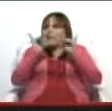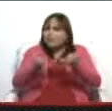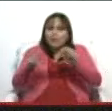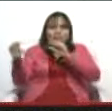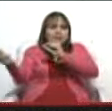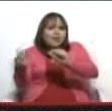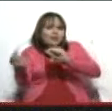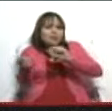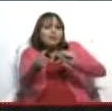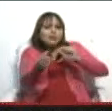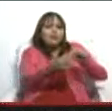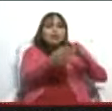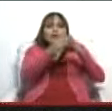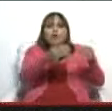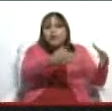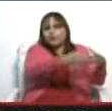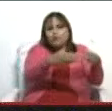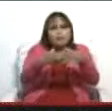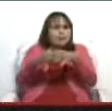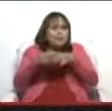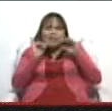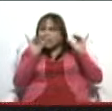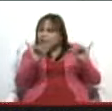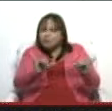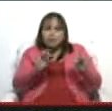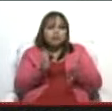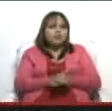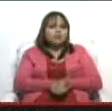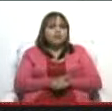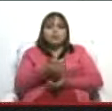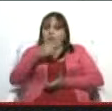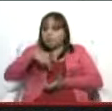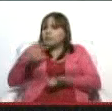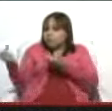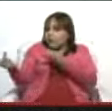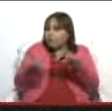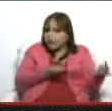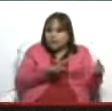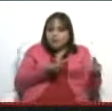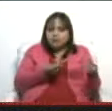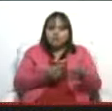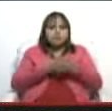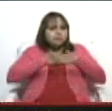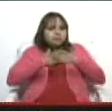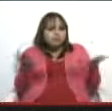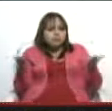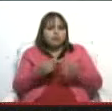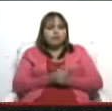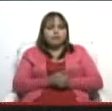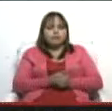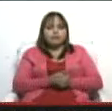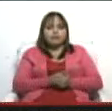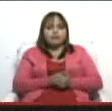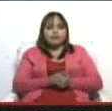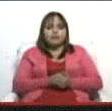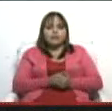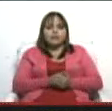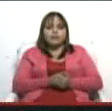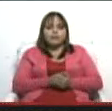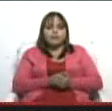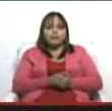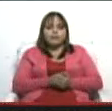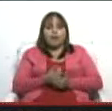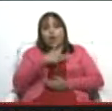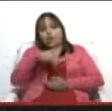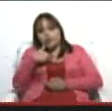discutiendo con los demás factores políticos. Lo acogimos con mucho gusto. Ahora, insistimos, diálogo no